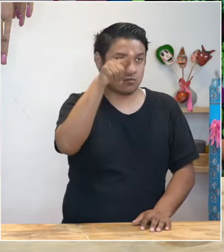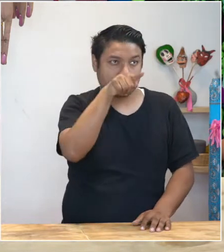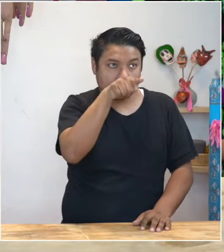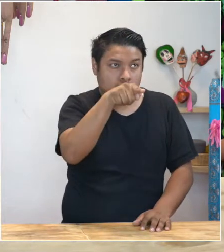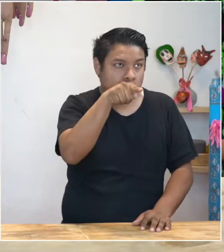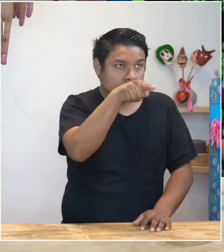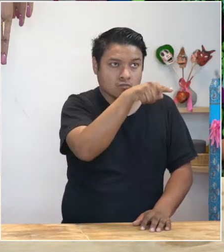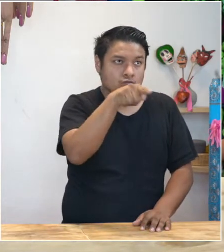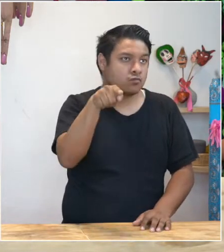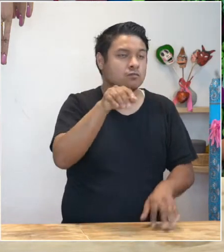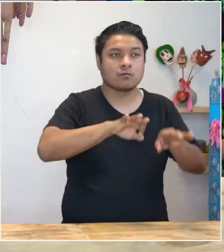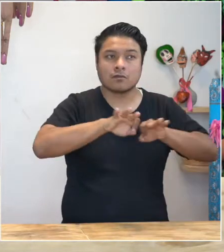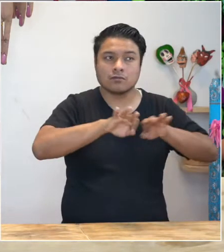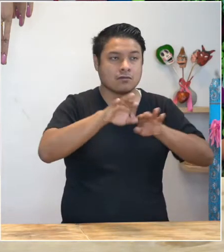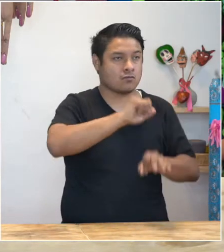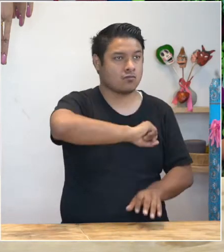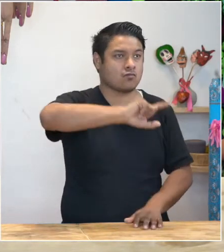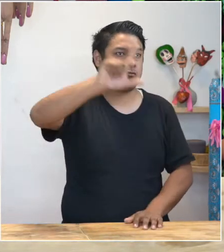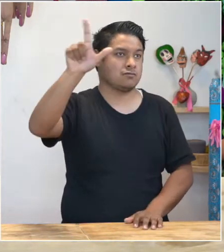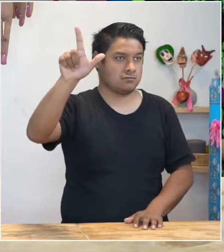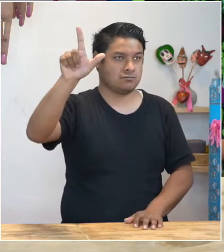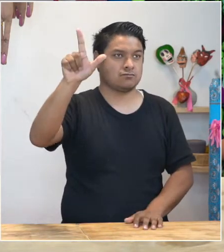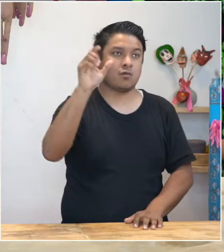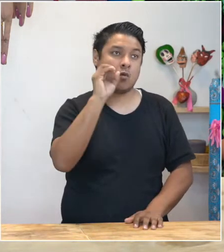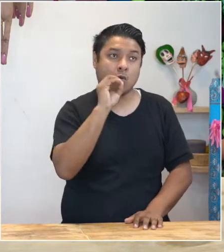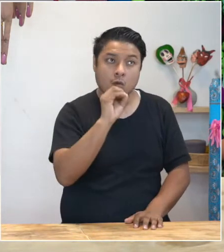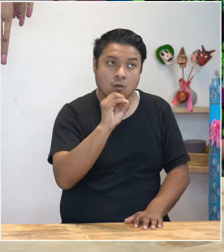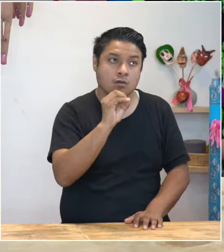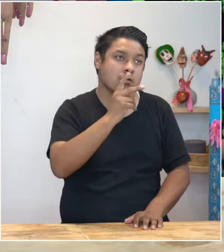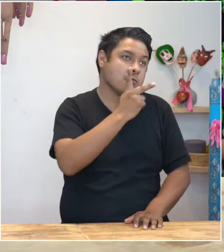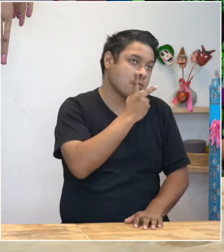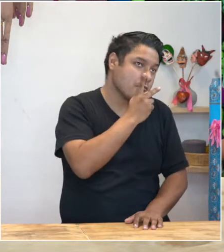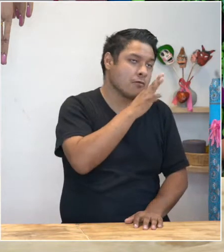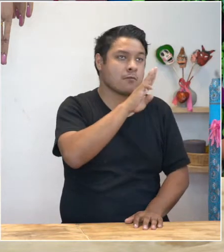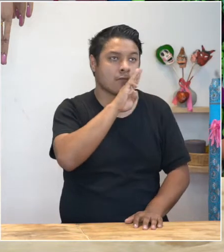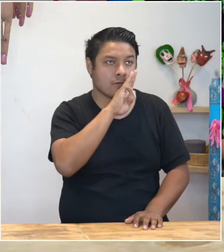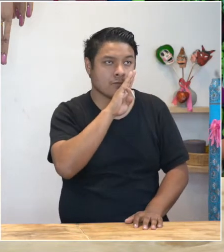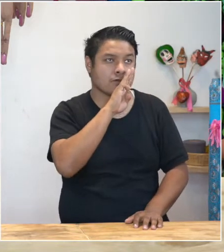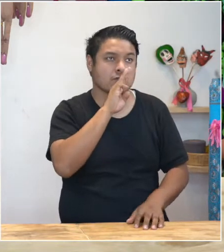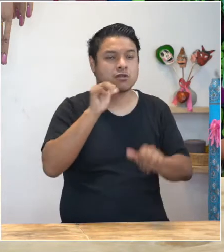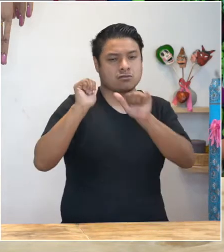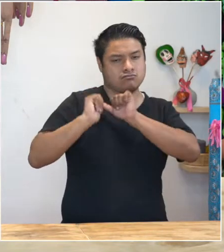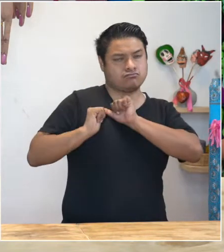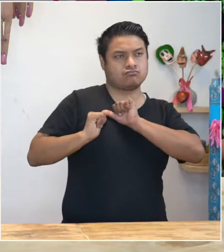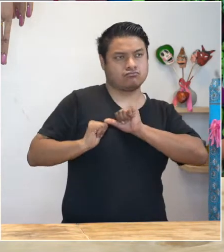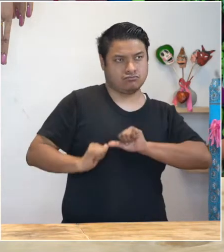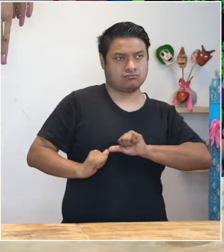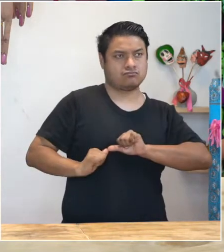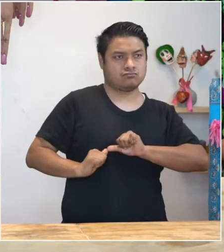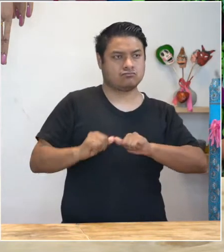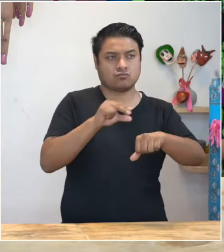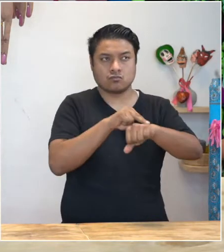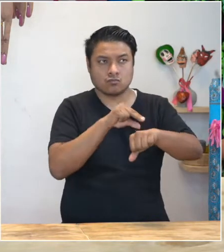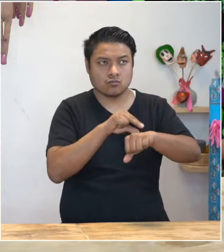padres de familia, futuros doctores encargados de seguir educando a